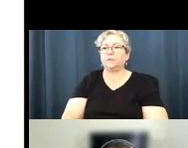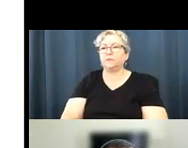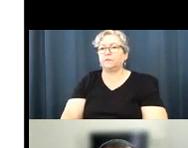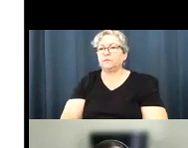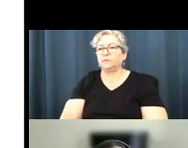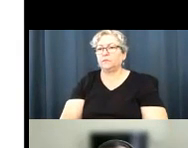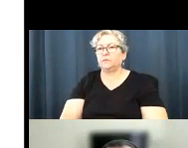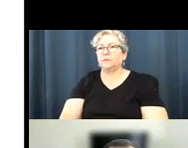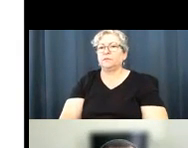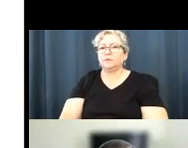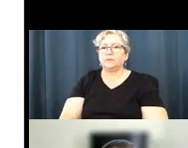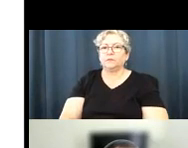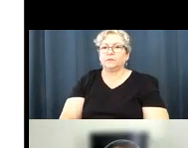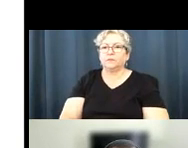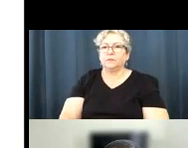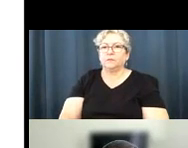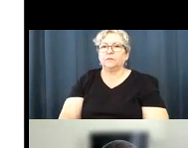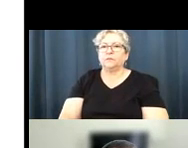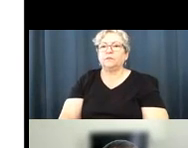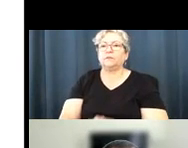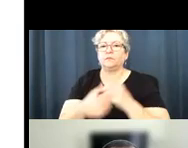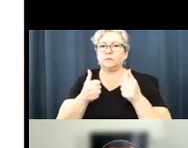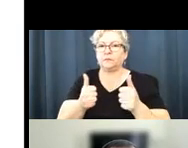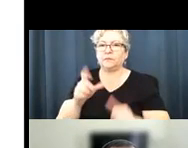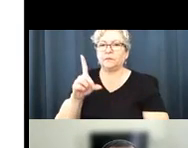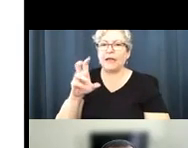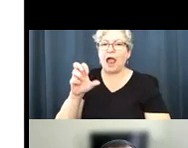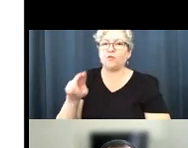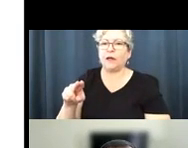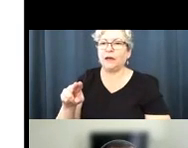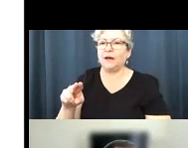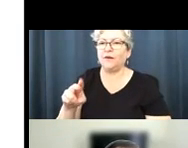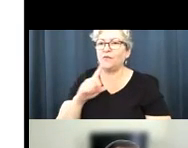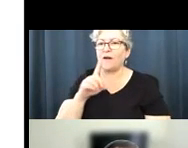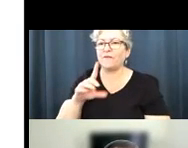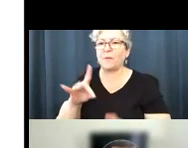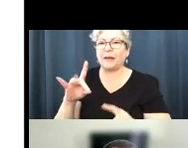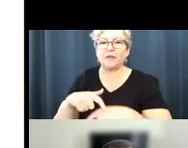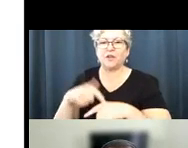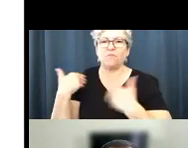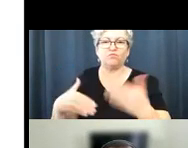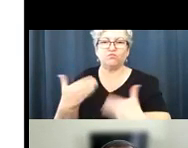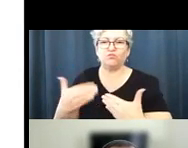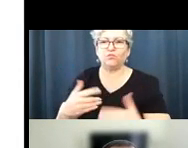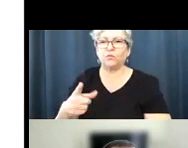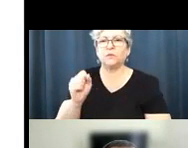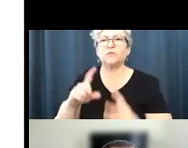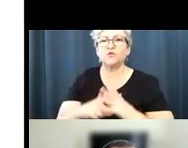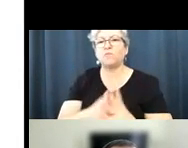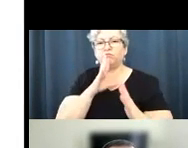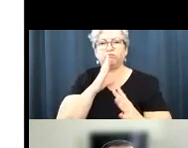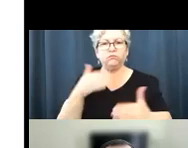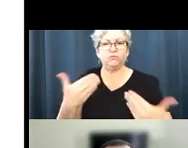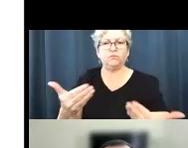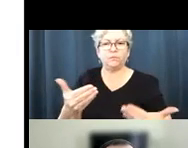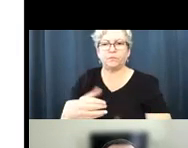de todo eso. Excellent. And Darren. Excelente, Darren. Y te vamos a tener que hablar un poquito más rápido. O